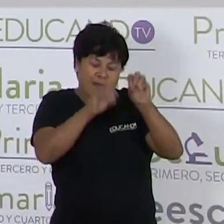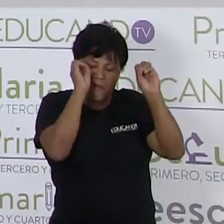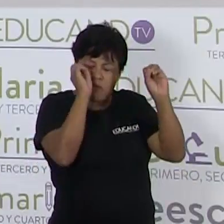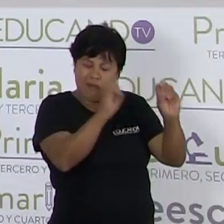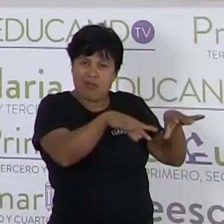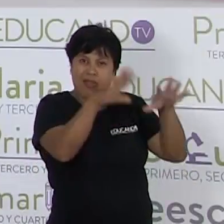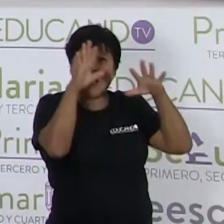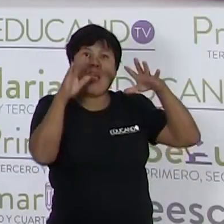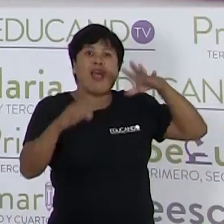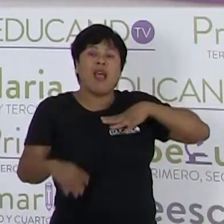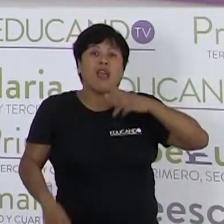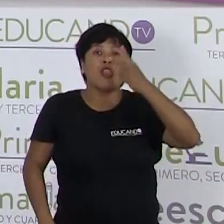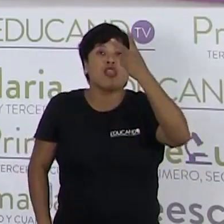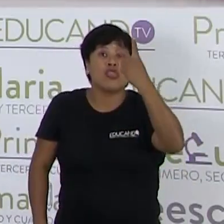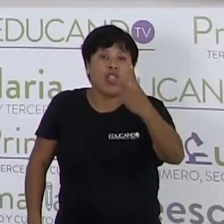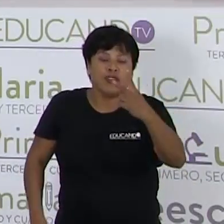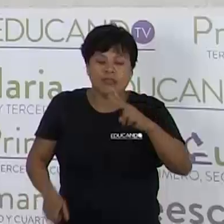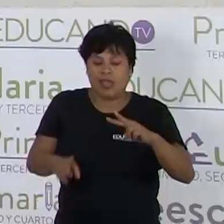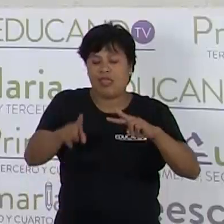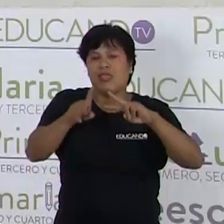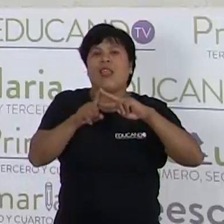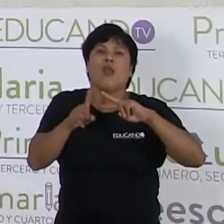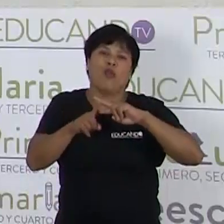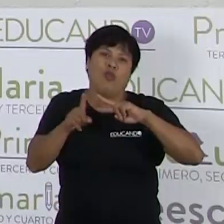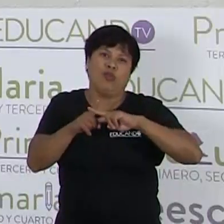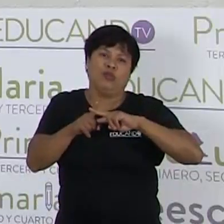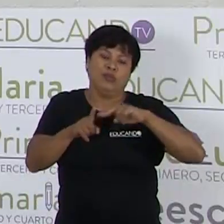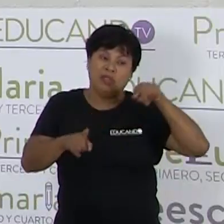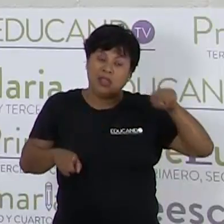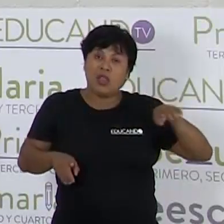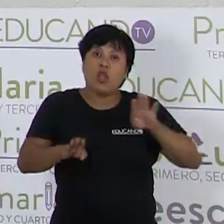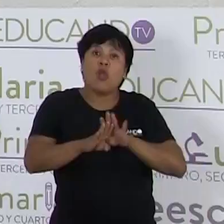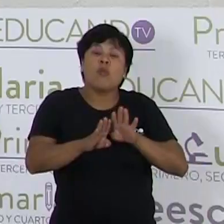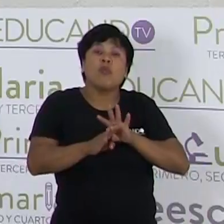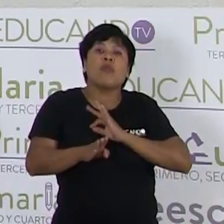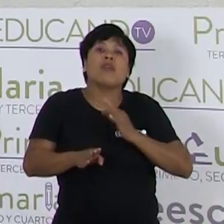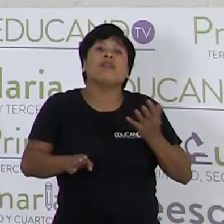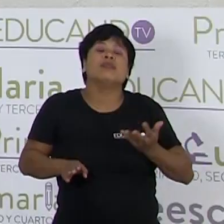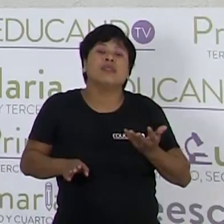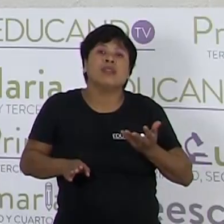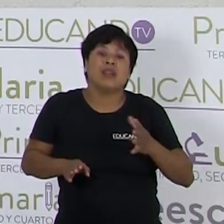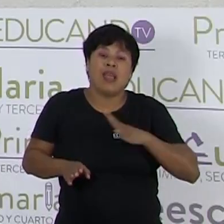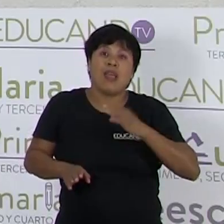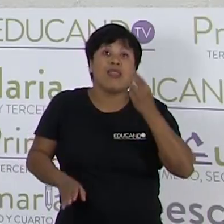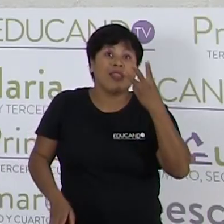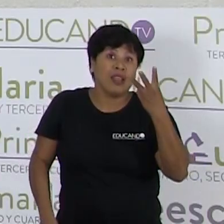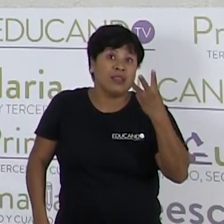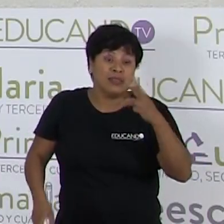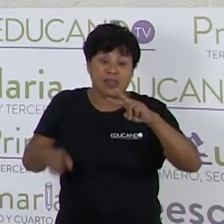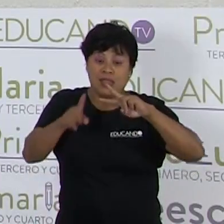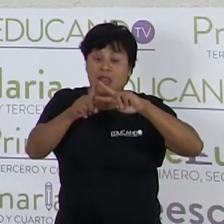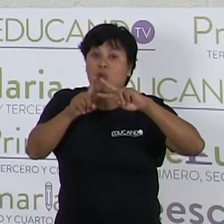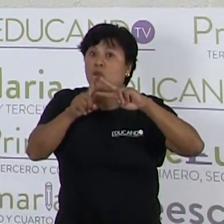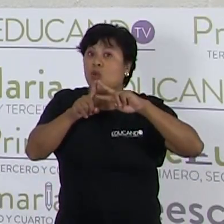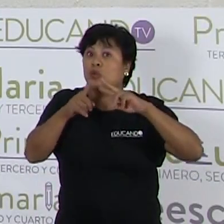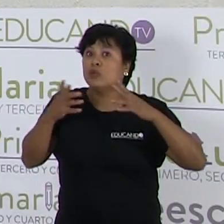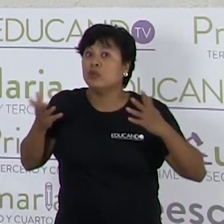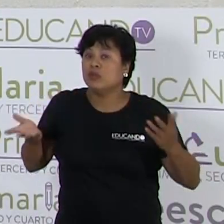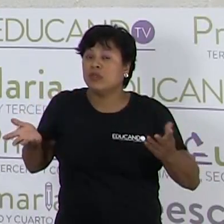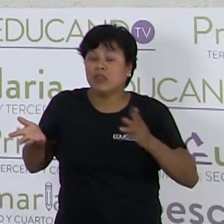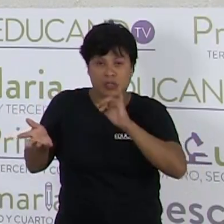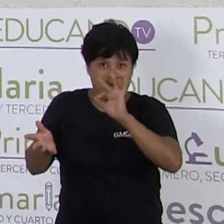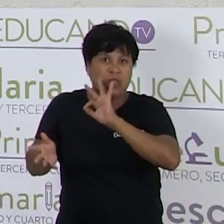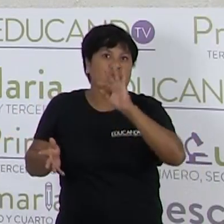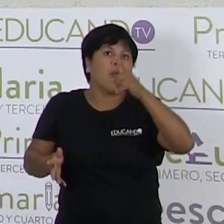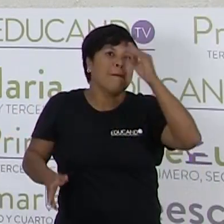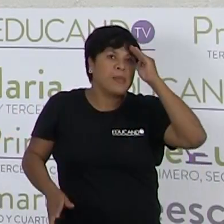2 triángulos. Aquí, ¿cómo le haría para que le salieran 3 triángulos? Si pensamos un poquito,